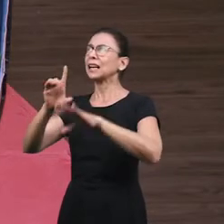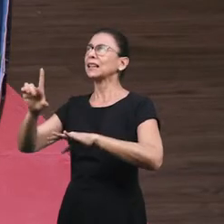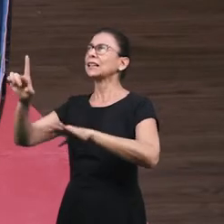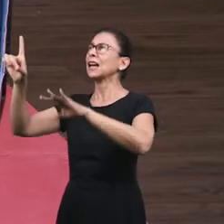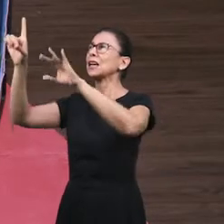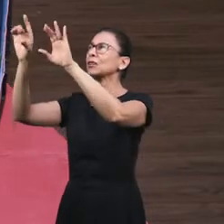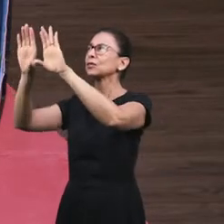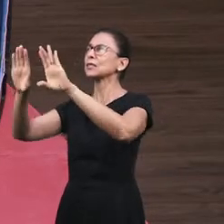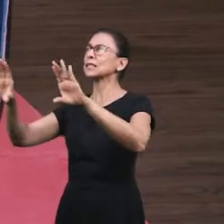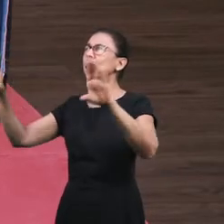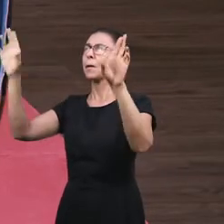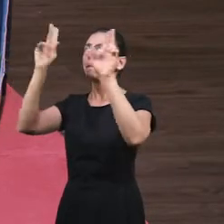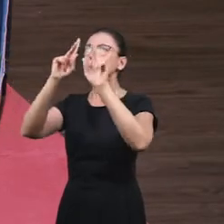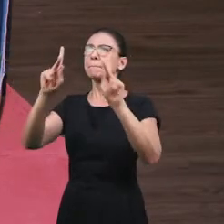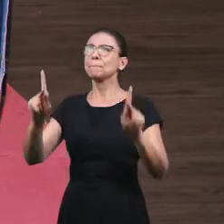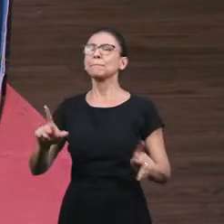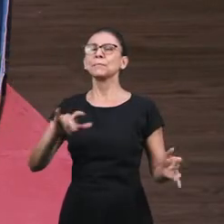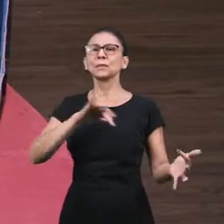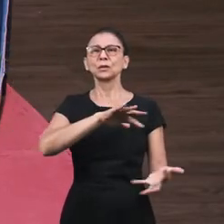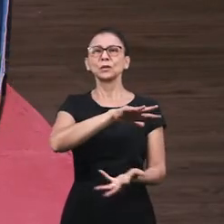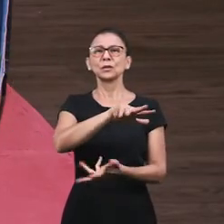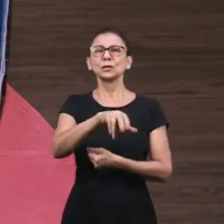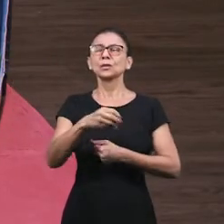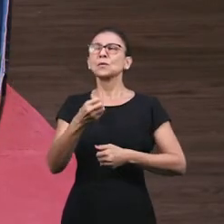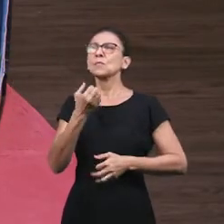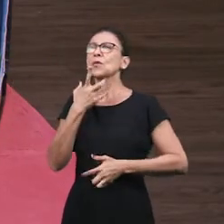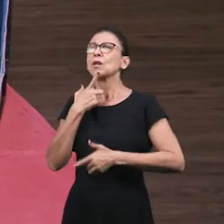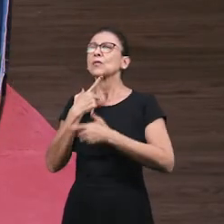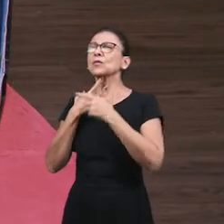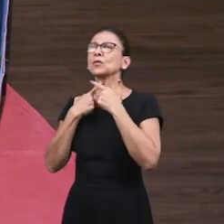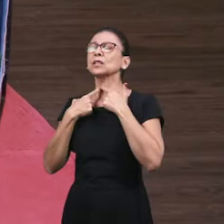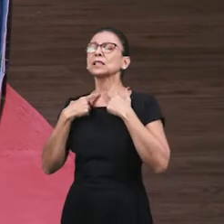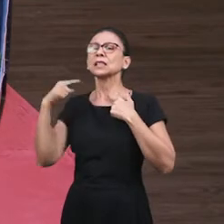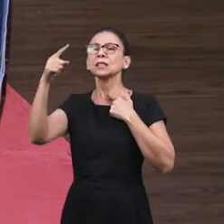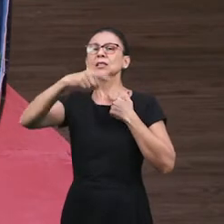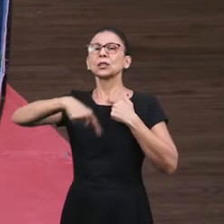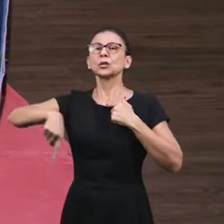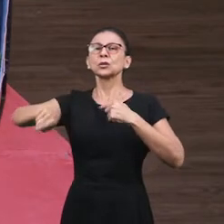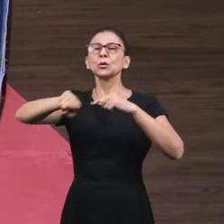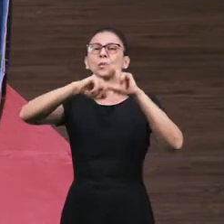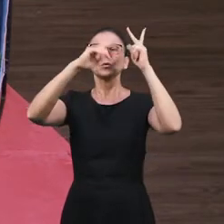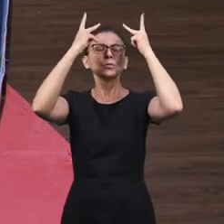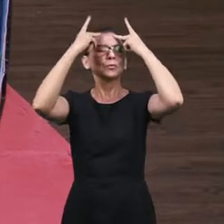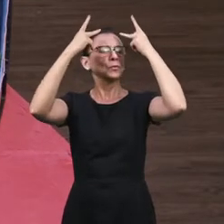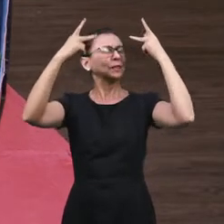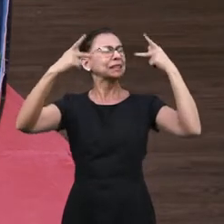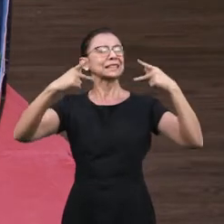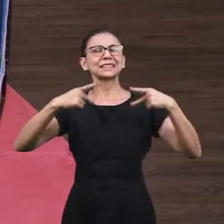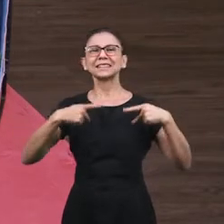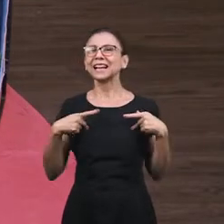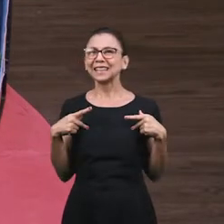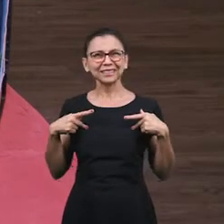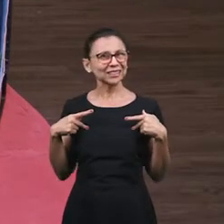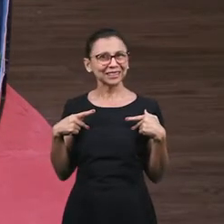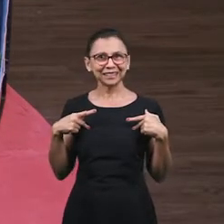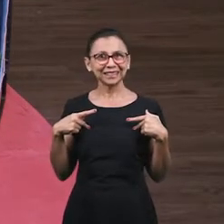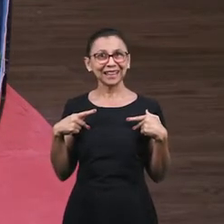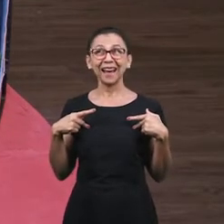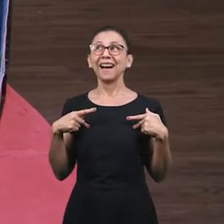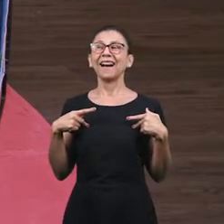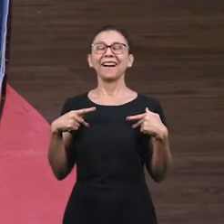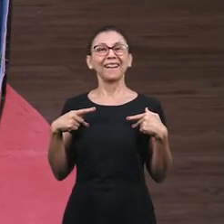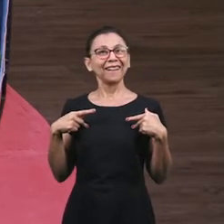alturas y en la tierra paz, buena voluntad para con los hombres. ¡Qué maravilla!